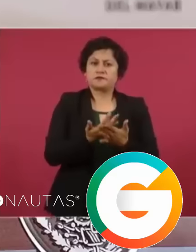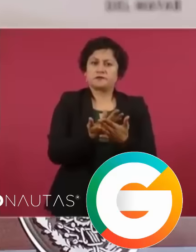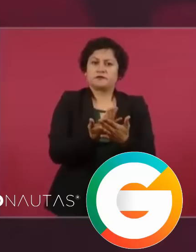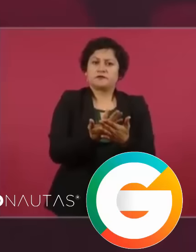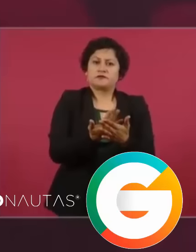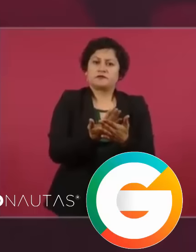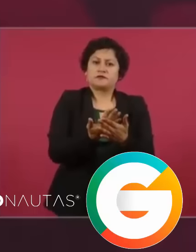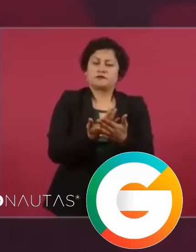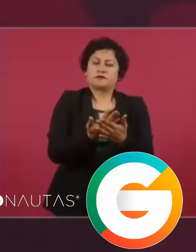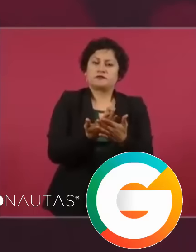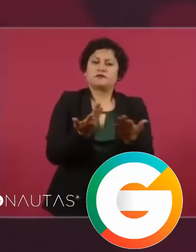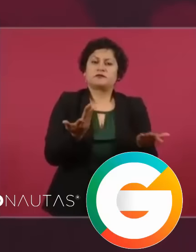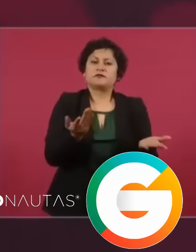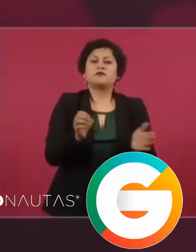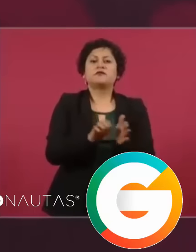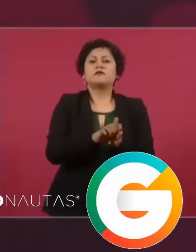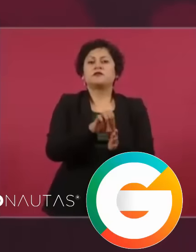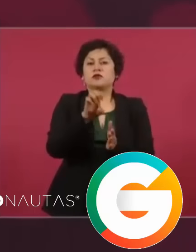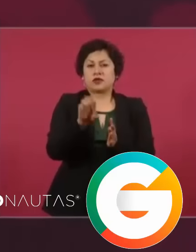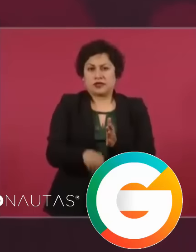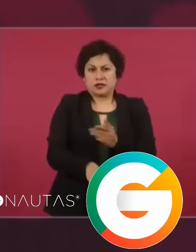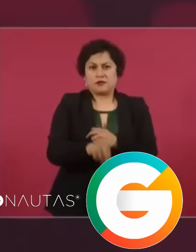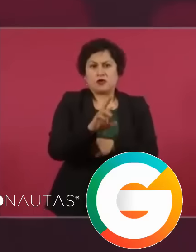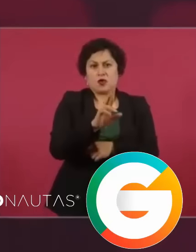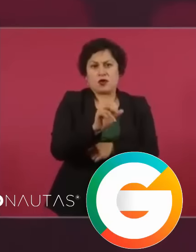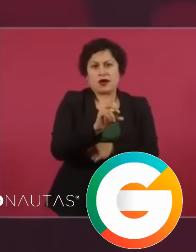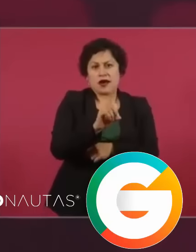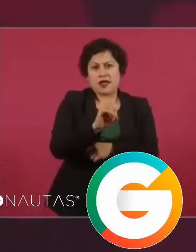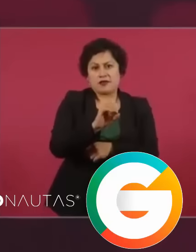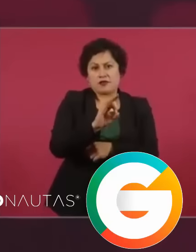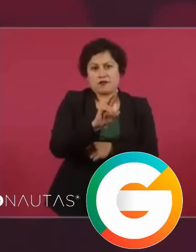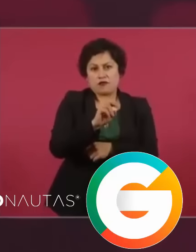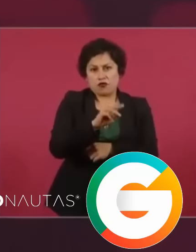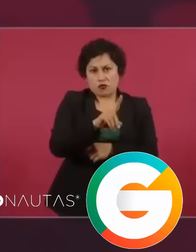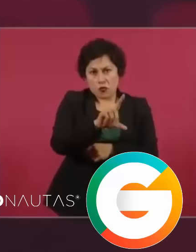Radio Fórmula, entre otros, la Susana,